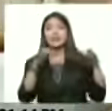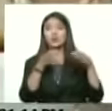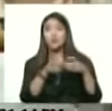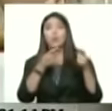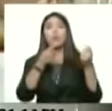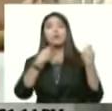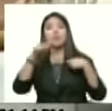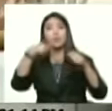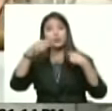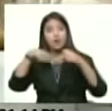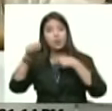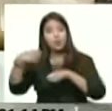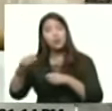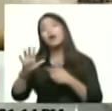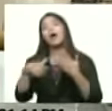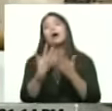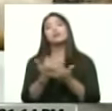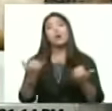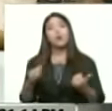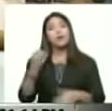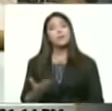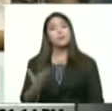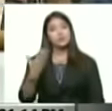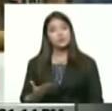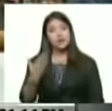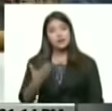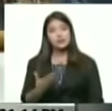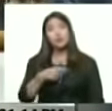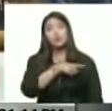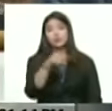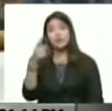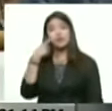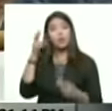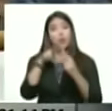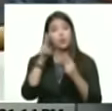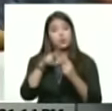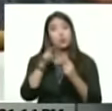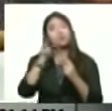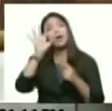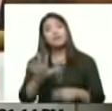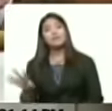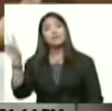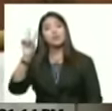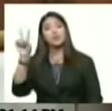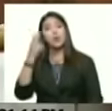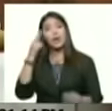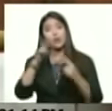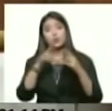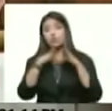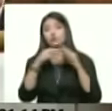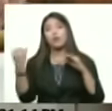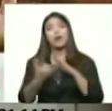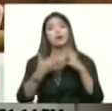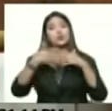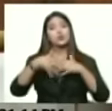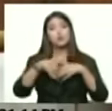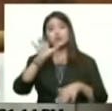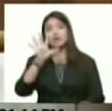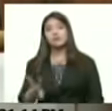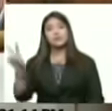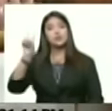exportadores. En este momento es importante, señor presidente, que conozca usted y que conozca el país, que los industriales venezolanos, los